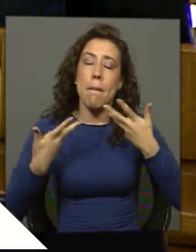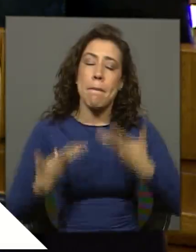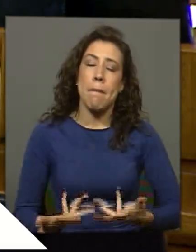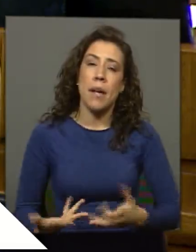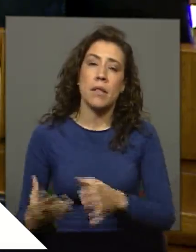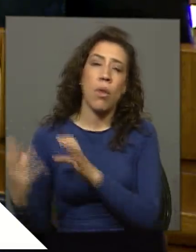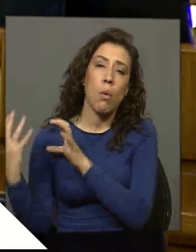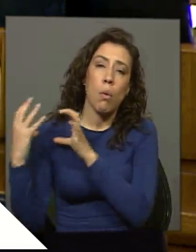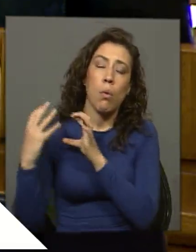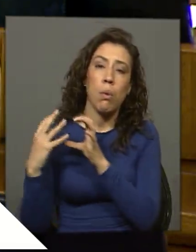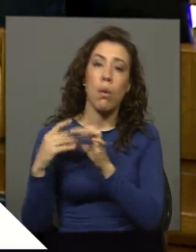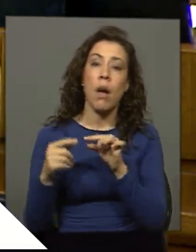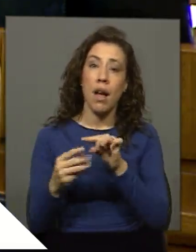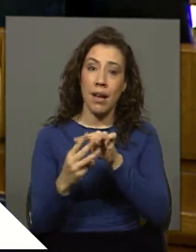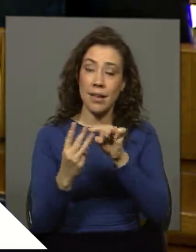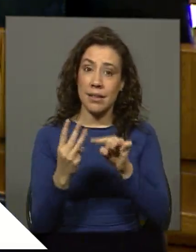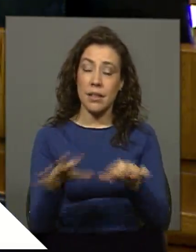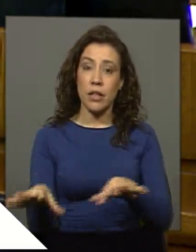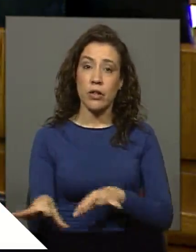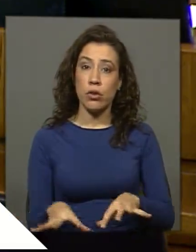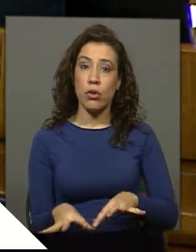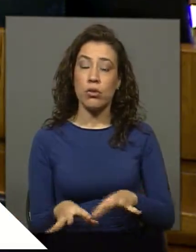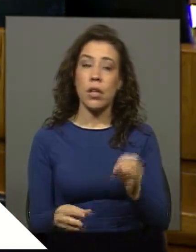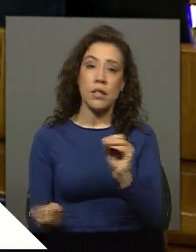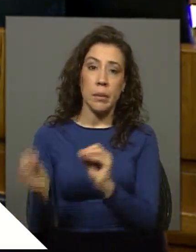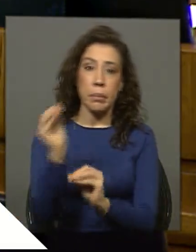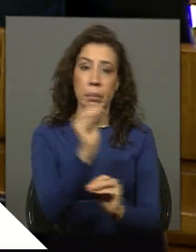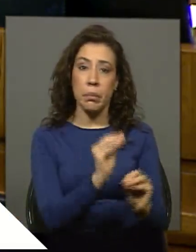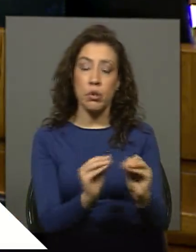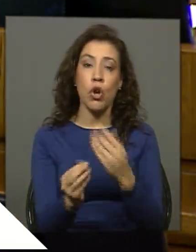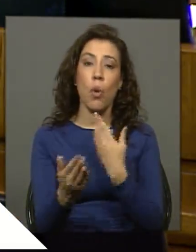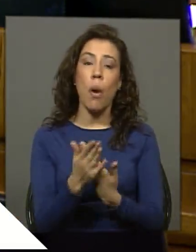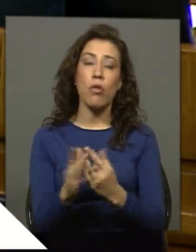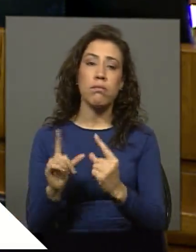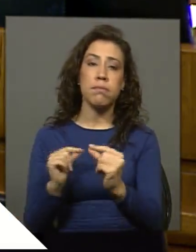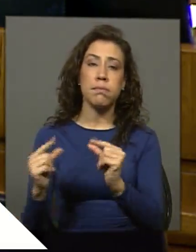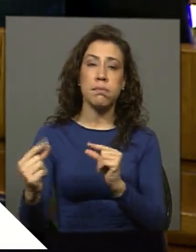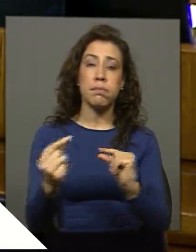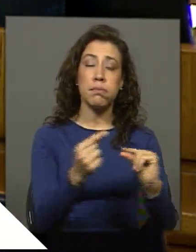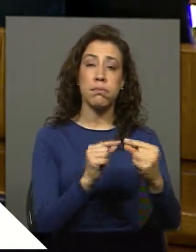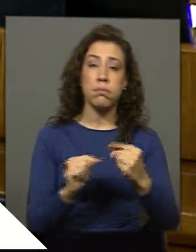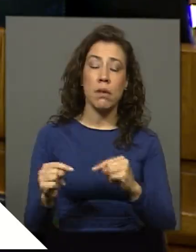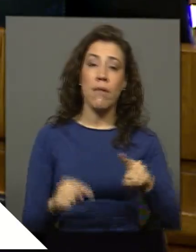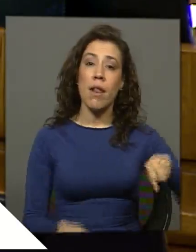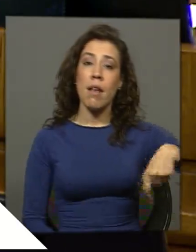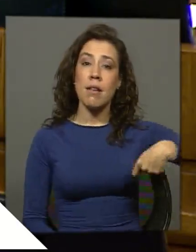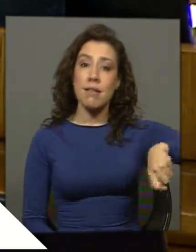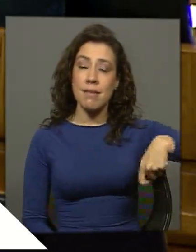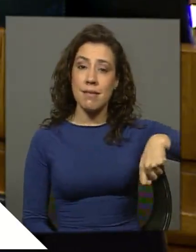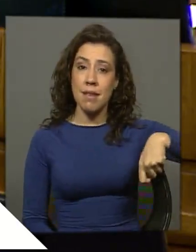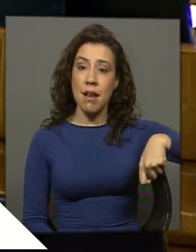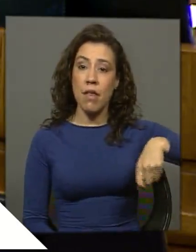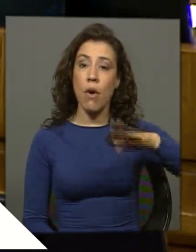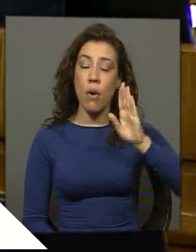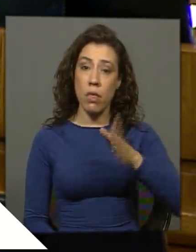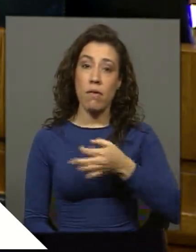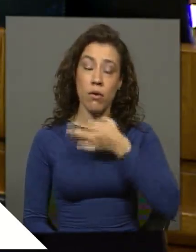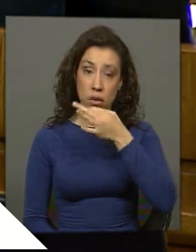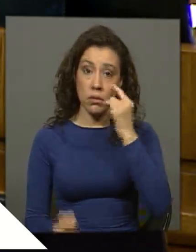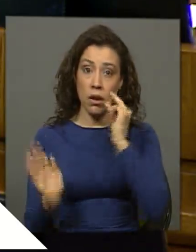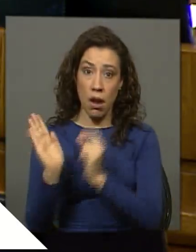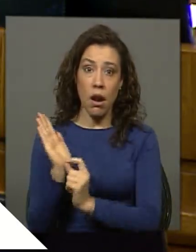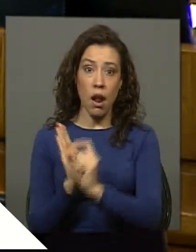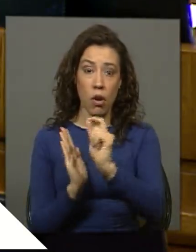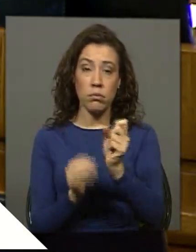que son evidentemente elementos que se fueron incorporando en el debate y que en el Senado y en eso hay que hacer un reconocimiento